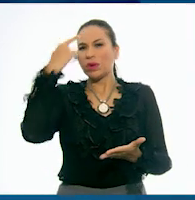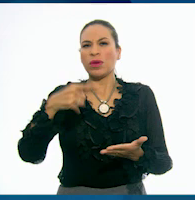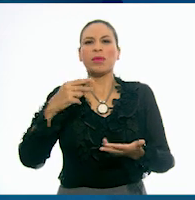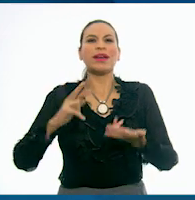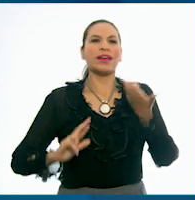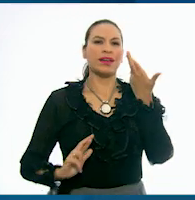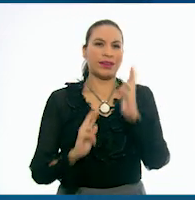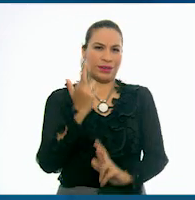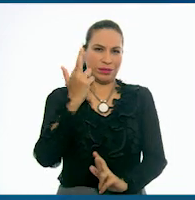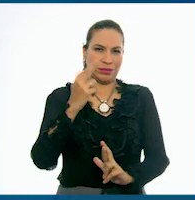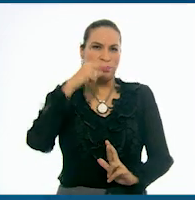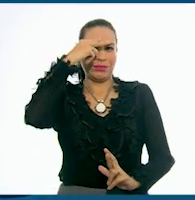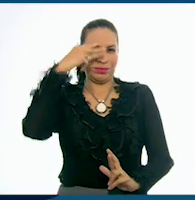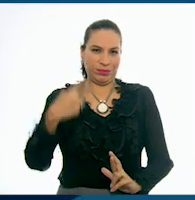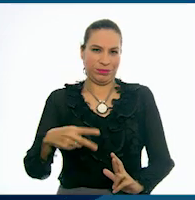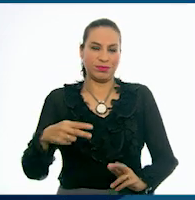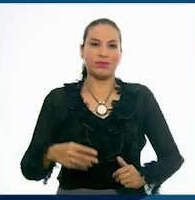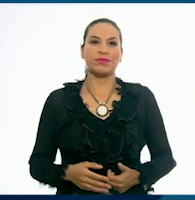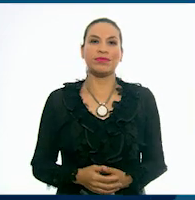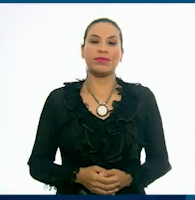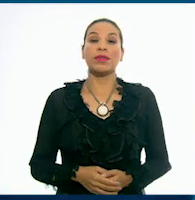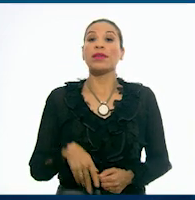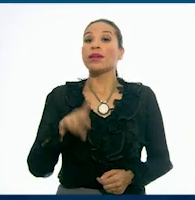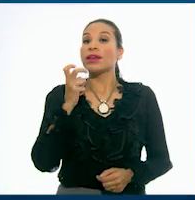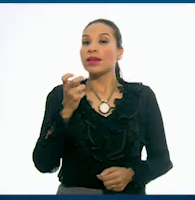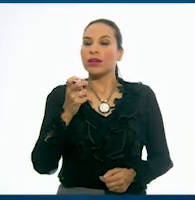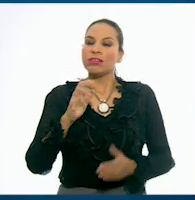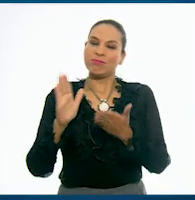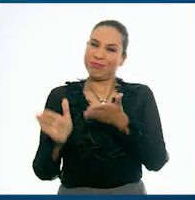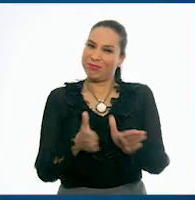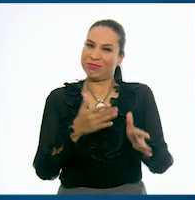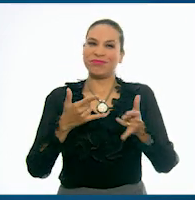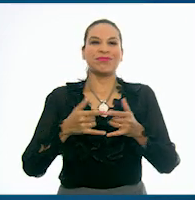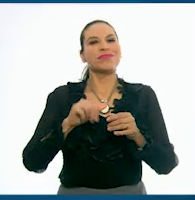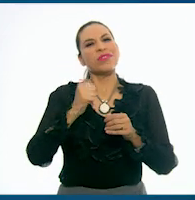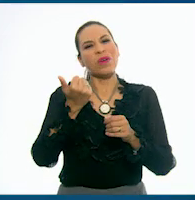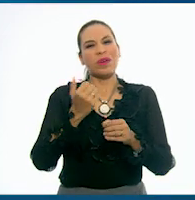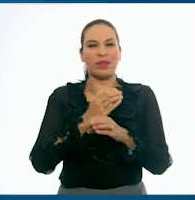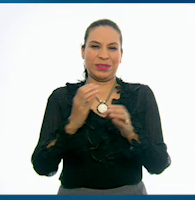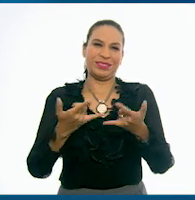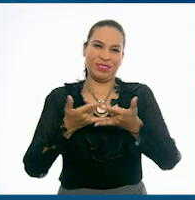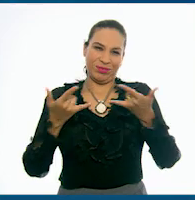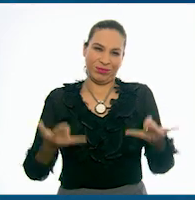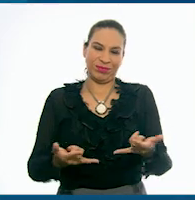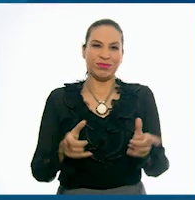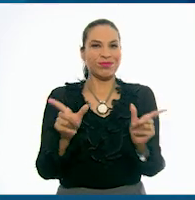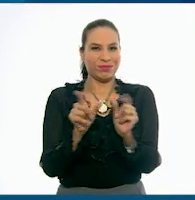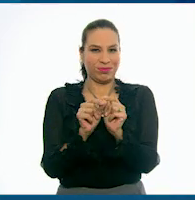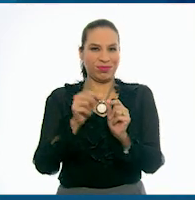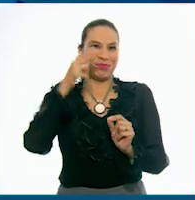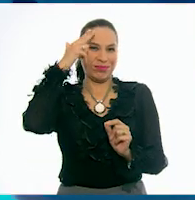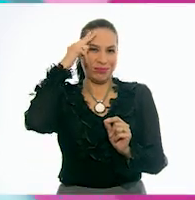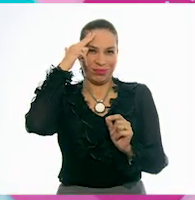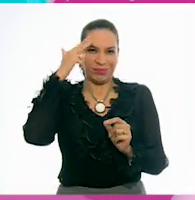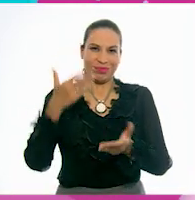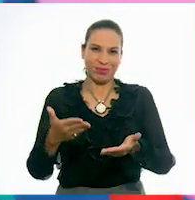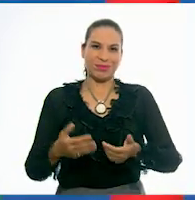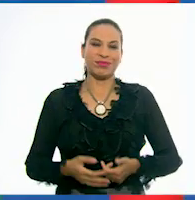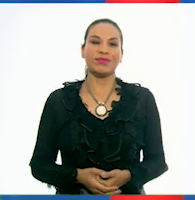como la Revolución Mexicana. Pero esa ya es otra aventura. Hasta aquí con el porfiriato.